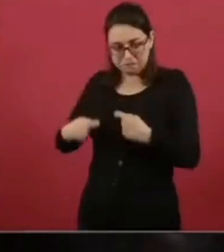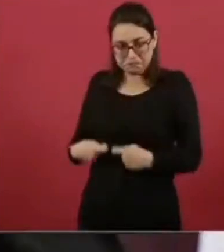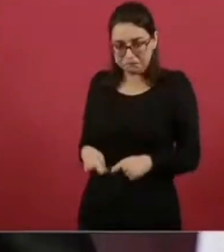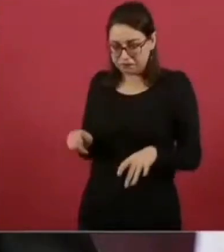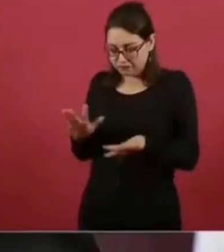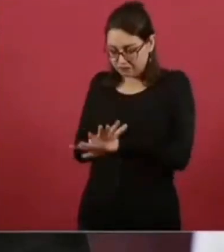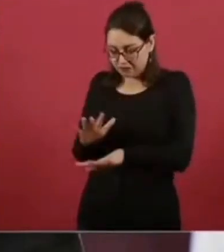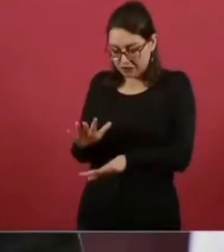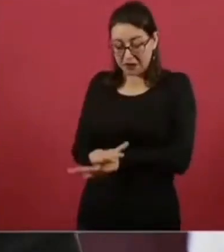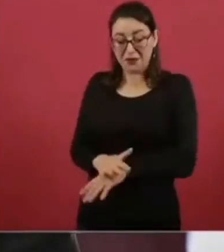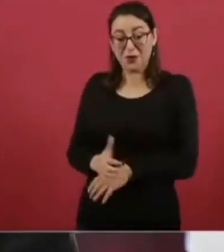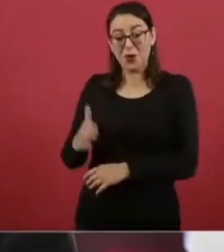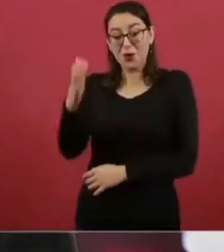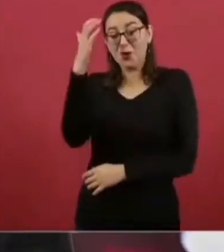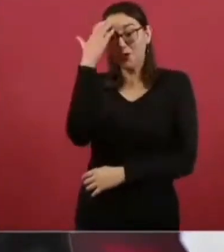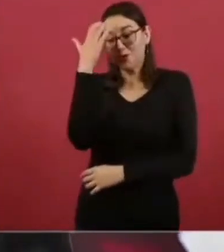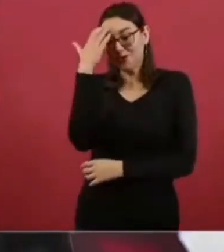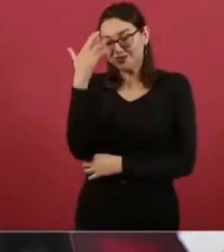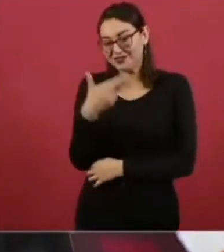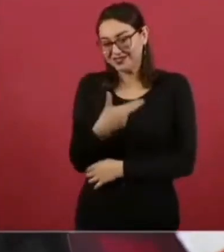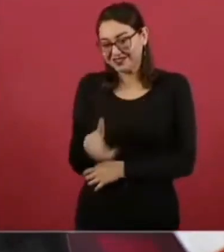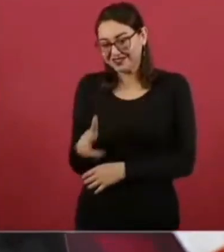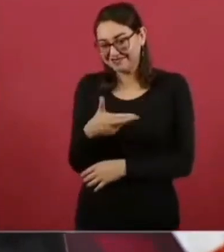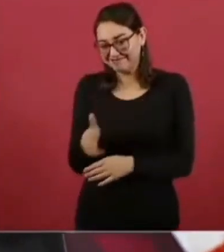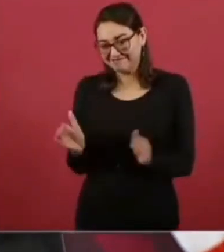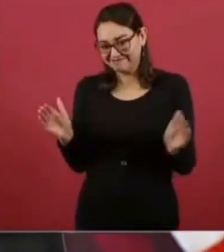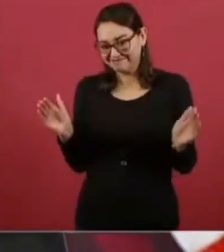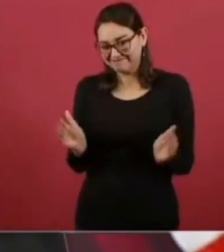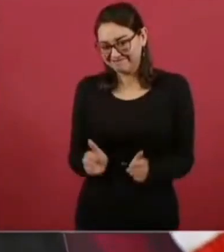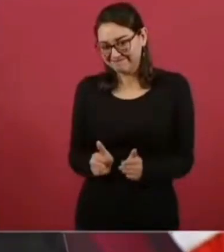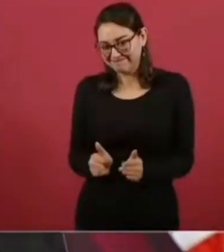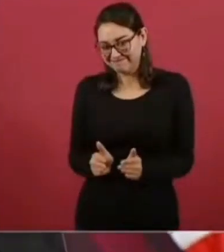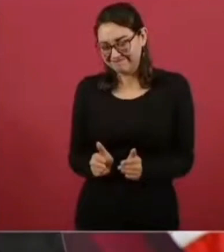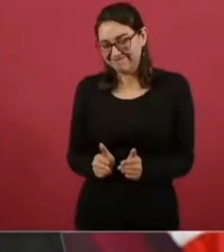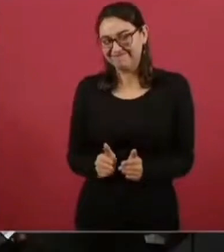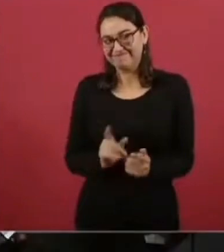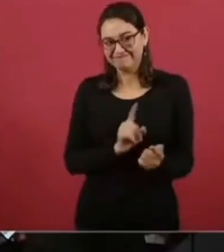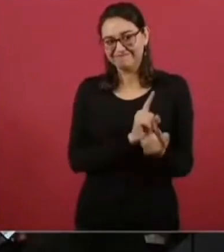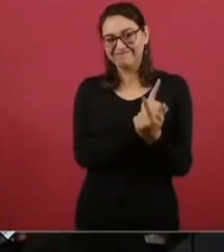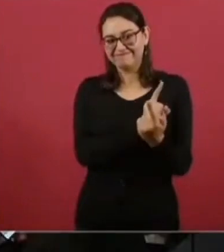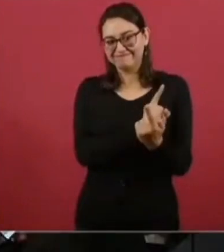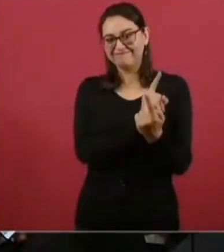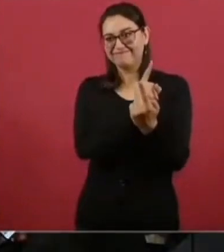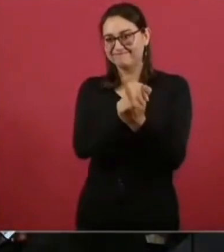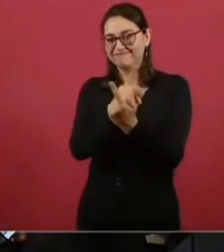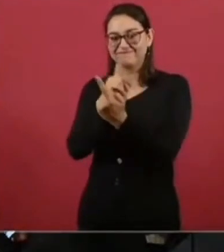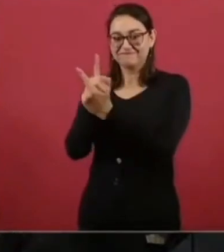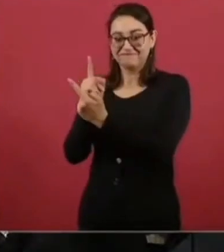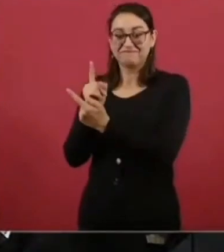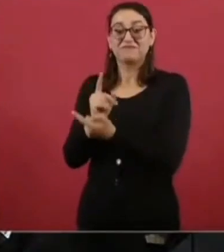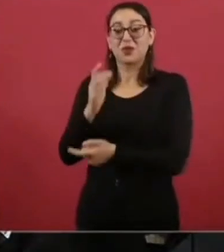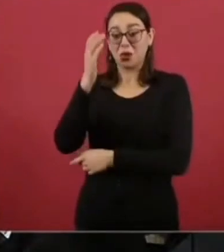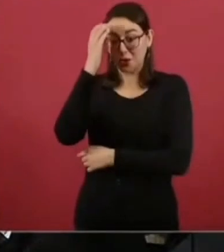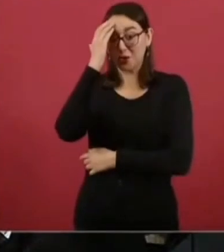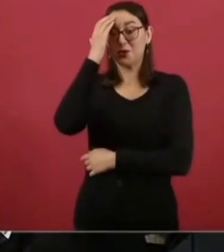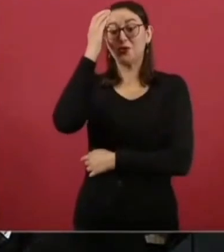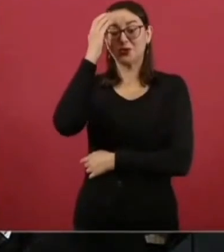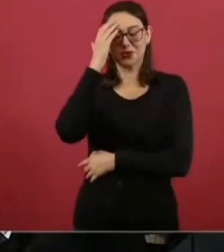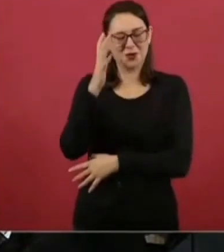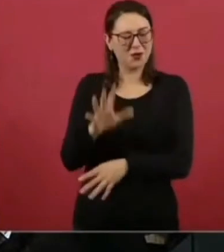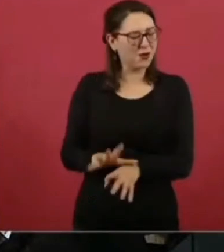Las fondas. Un día les voy a hablar de los lugares, de los sitios